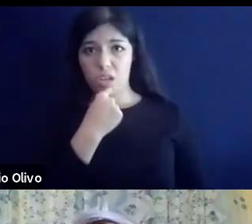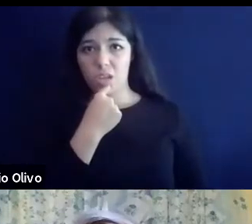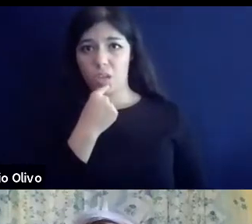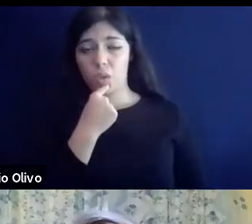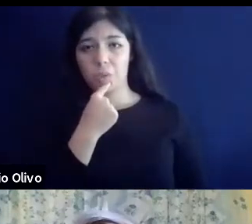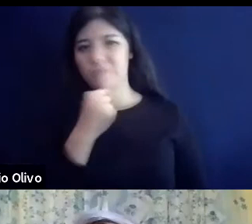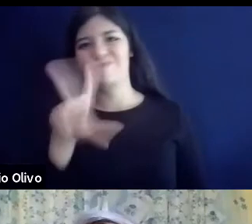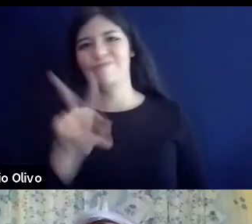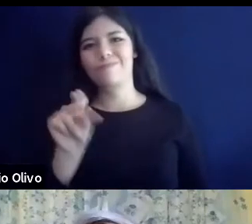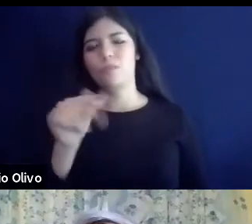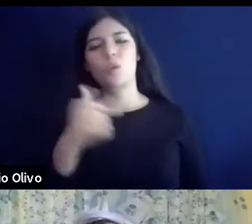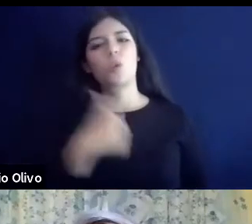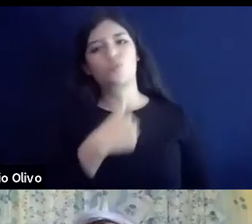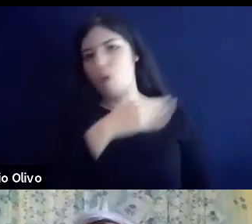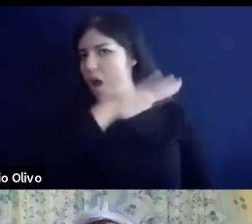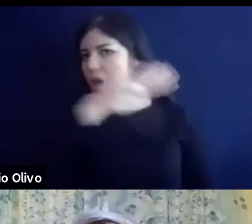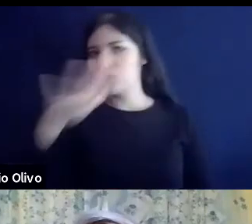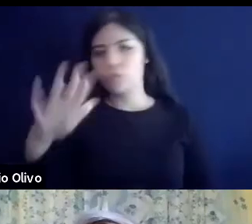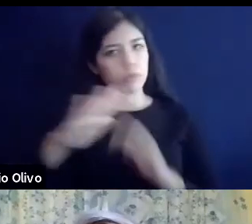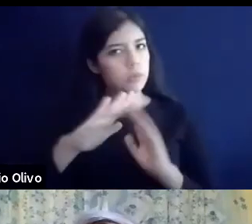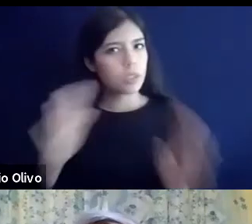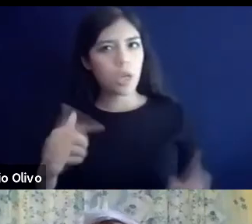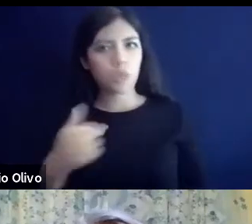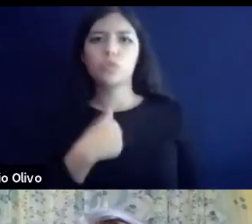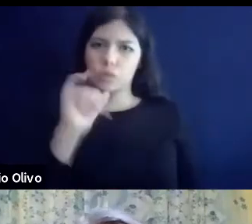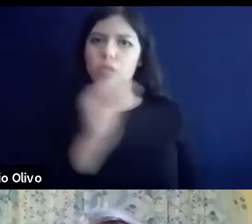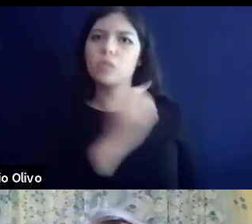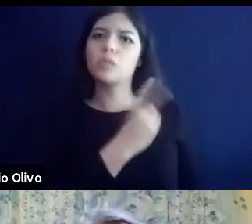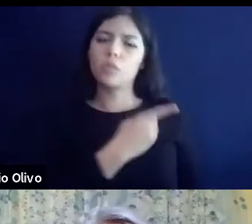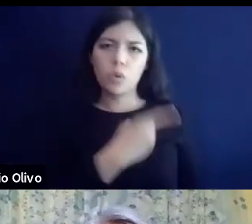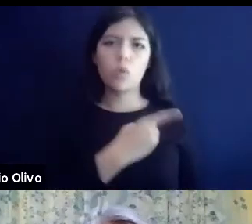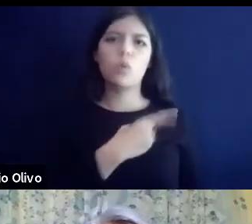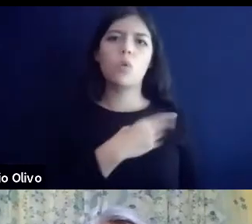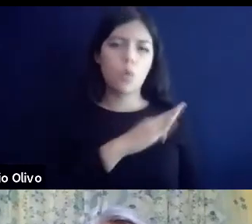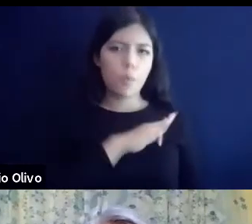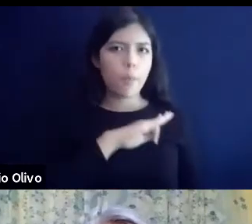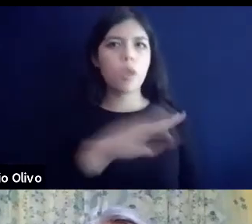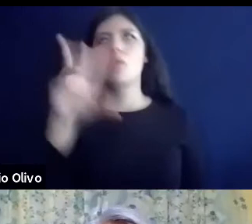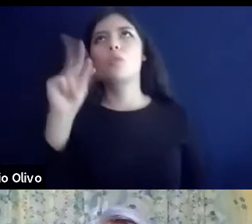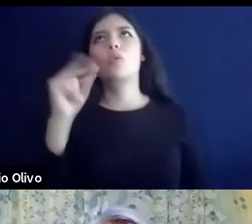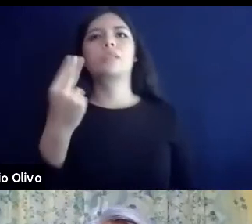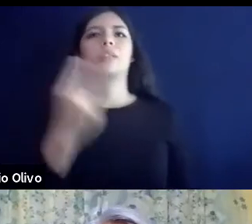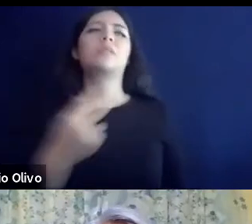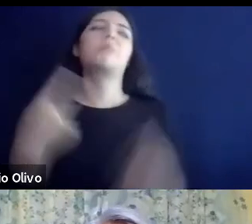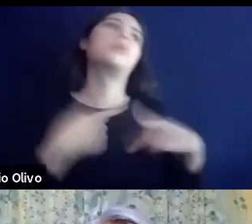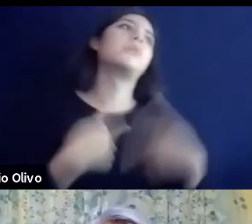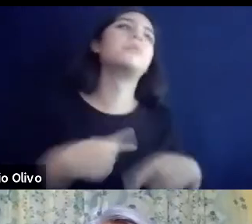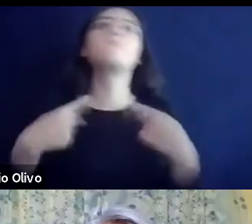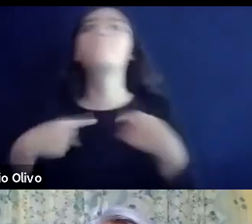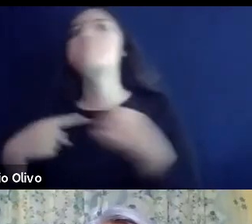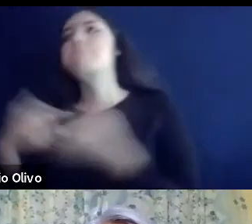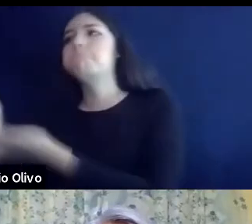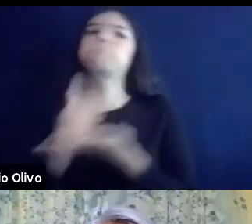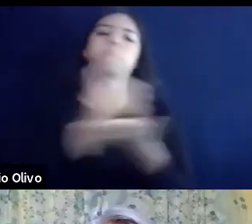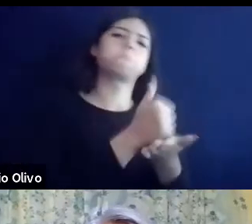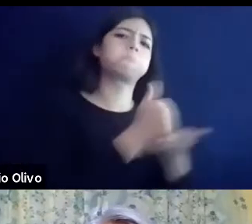ese niño, pero no siempre lo eres, ¿no? Vamos en constante evolución. Y esta parte, esta misión del ser humano